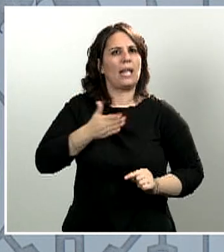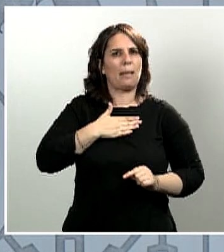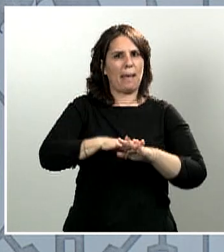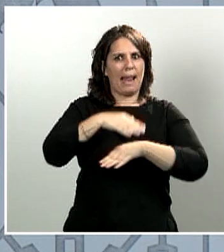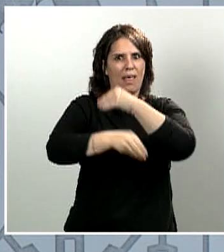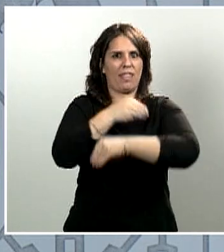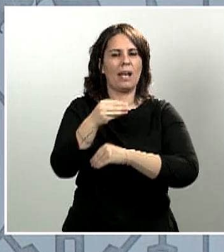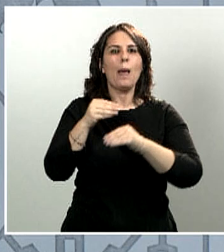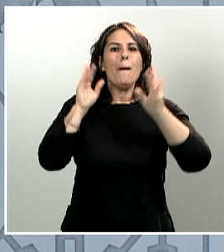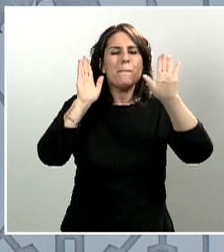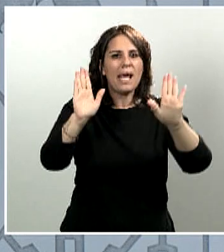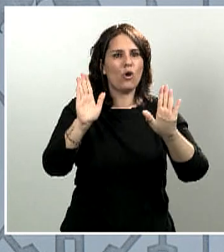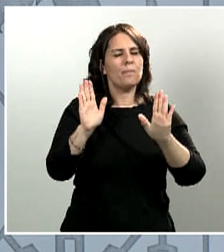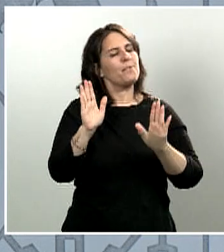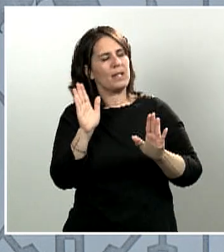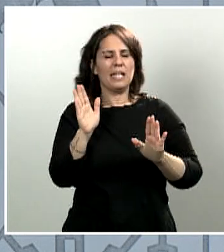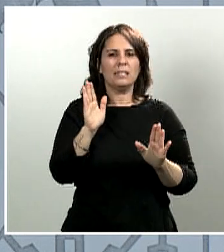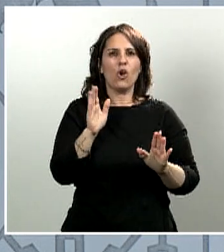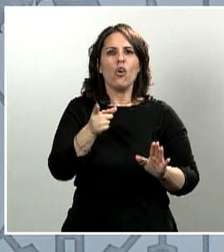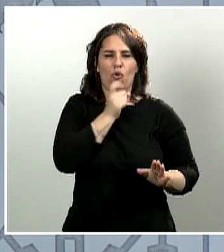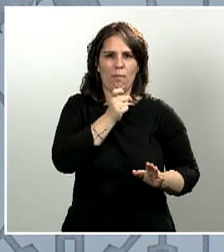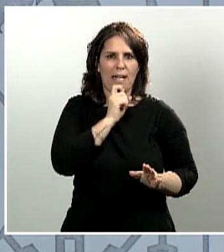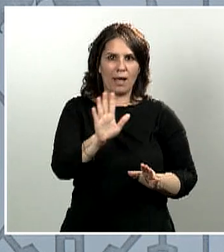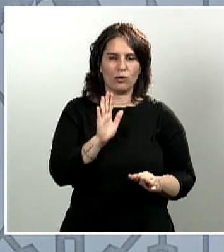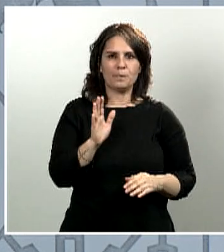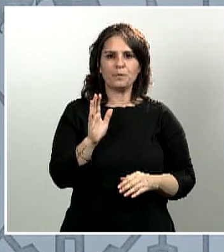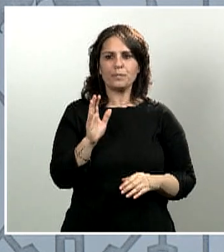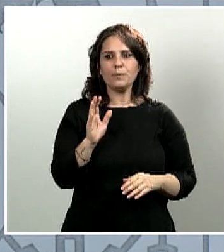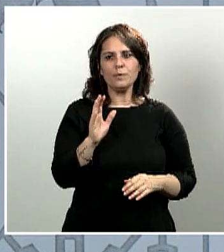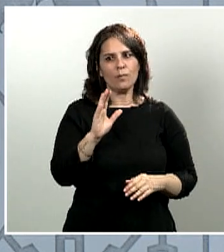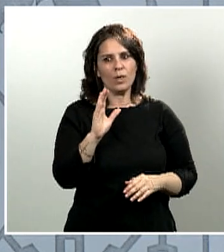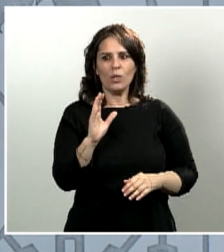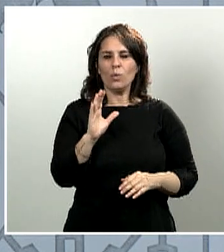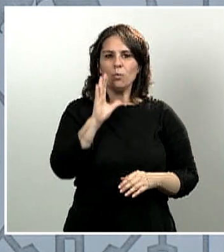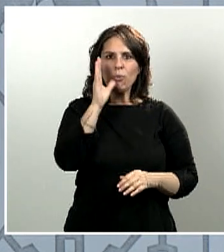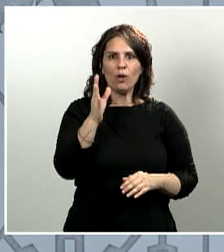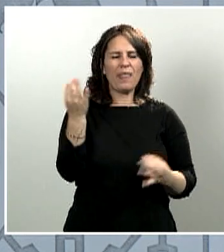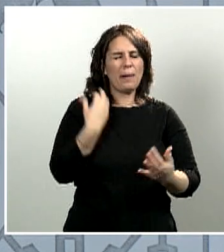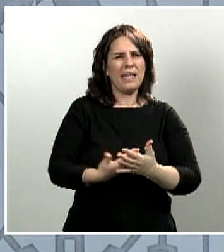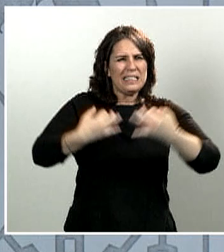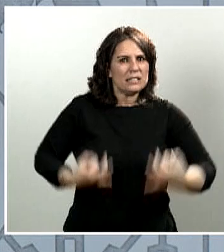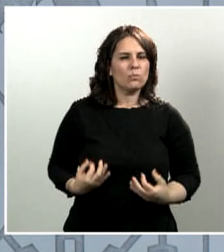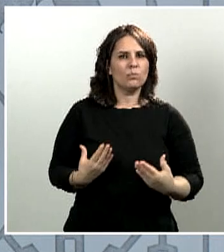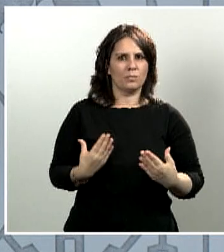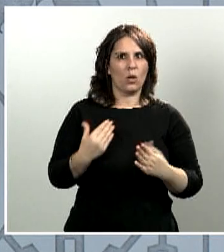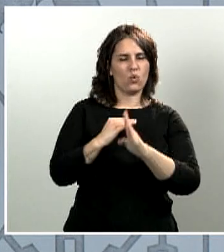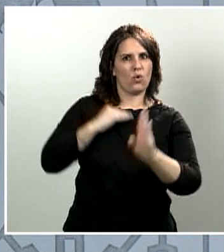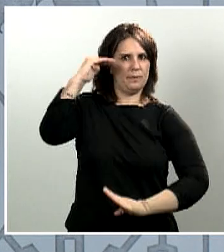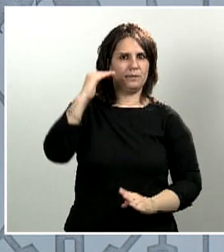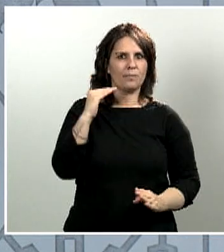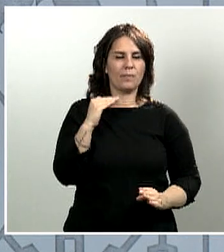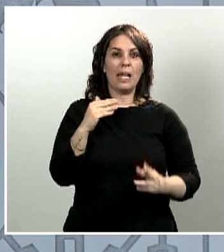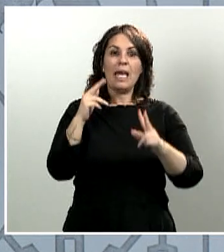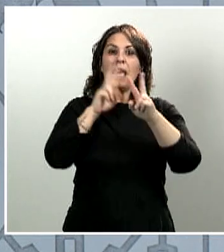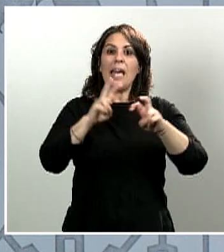Los niveles de inmunidad que deberíamos de tener son muy altos. Es cierto que en ese aspecto el estudio de seroprevalencia que mencionábamos